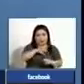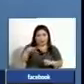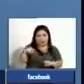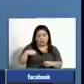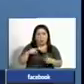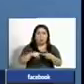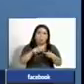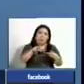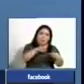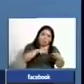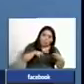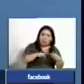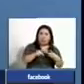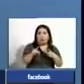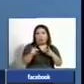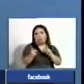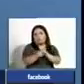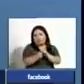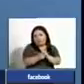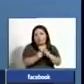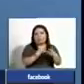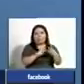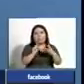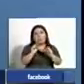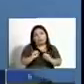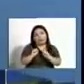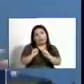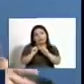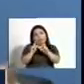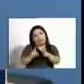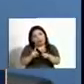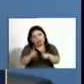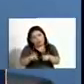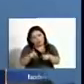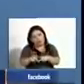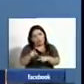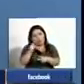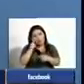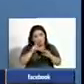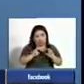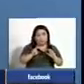los amigos o los allegados puedan conversar un poco, hacer un acto breve